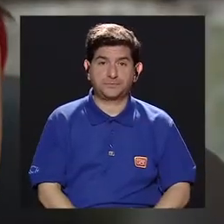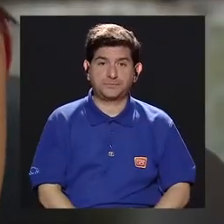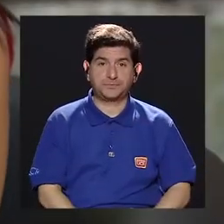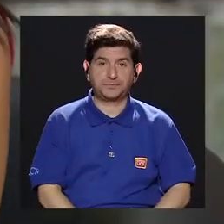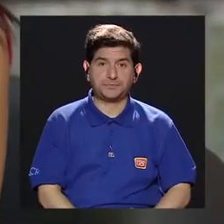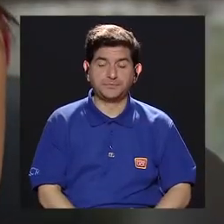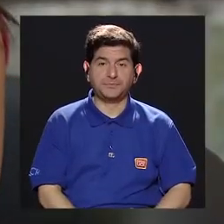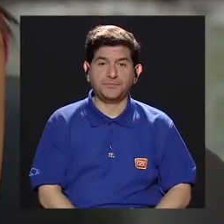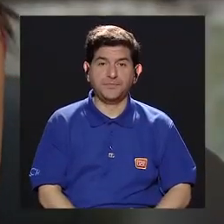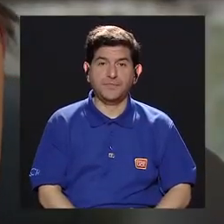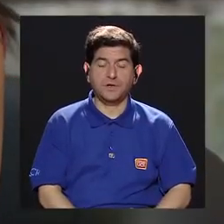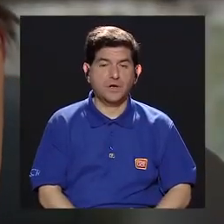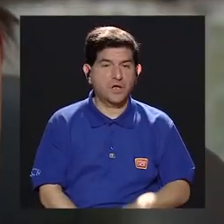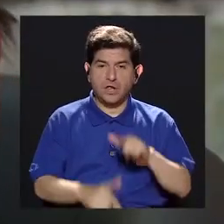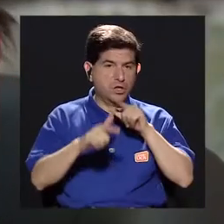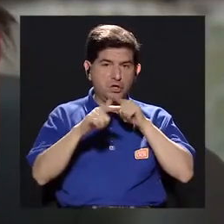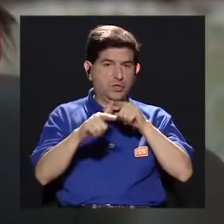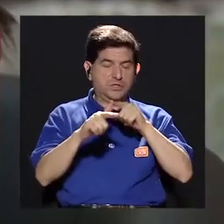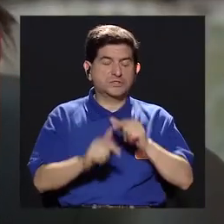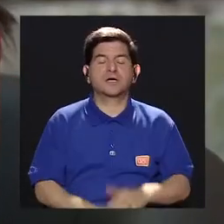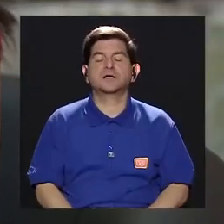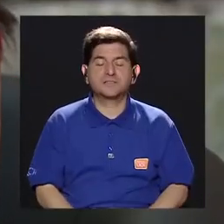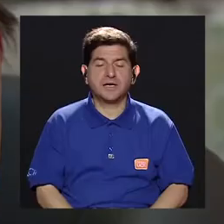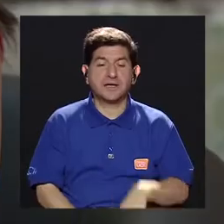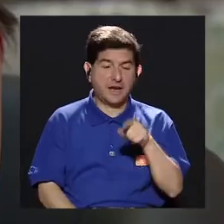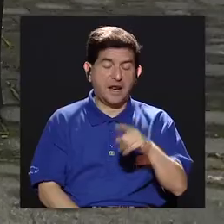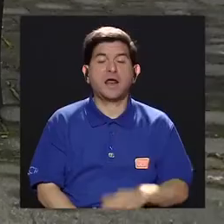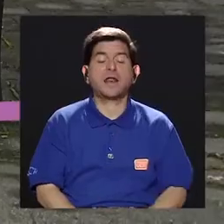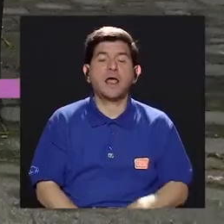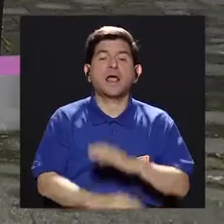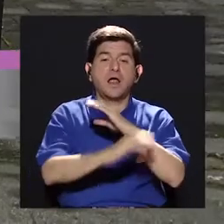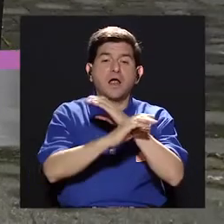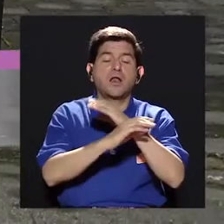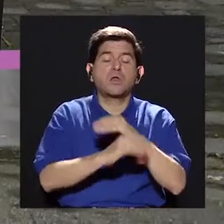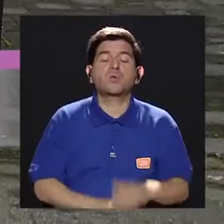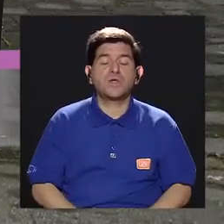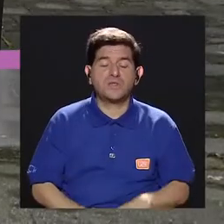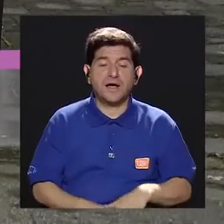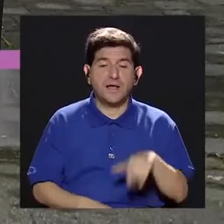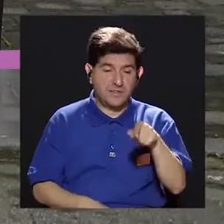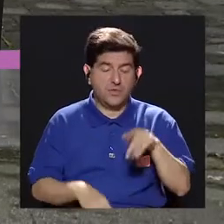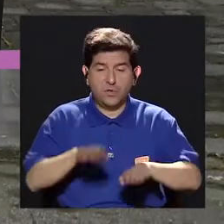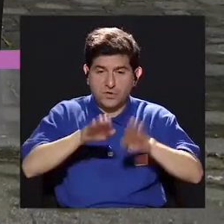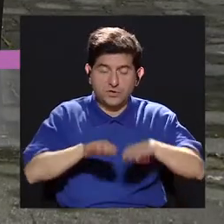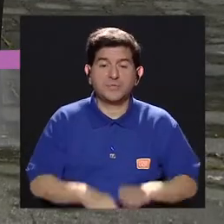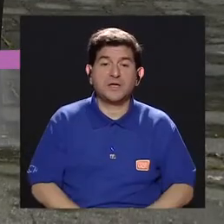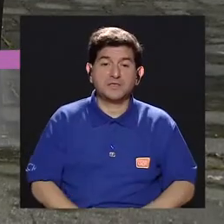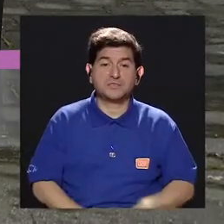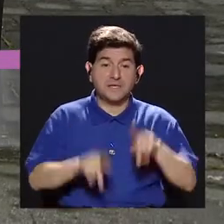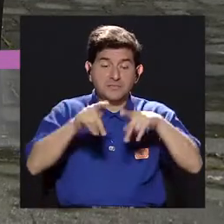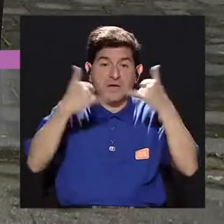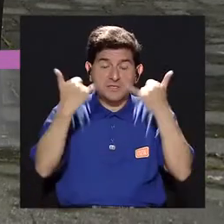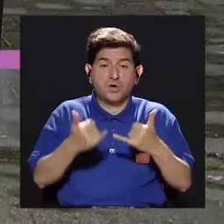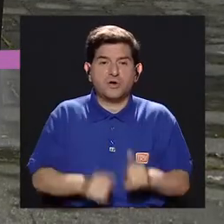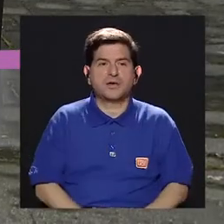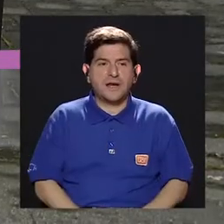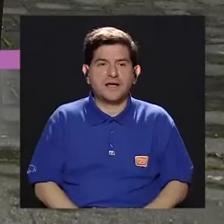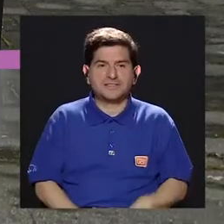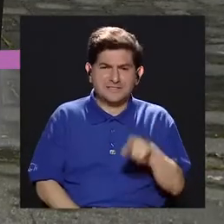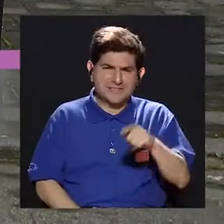es no exagerar con los cuidados de pie. Así como hay que darle su cuidado, hay gente que ya